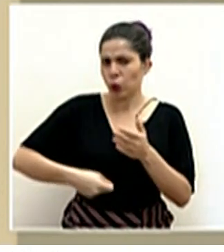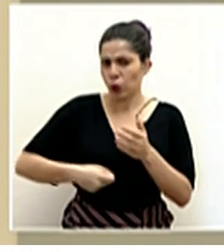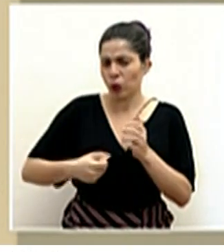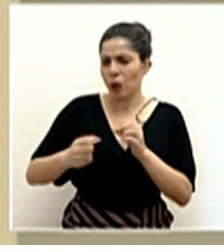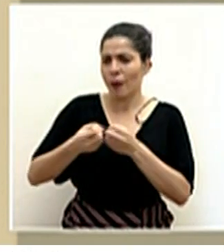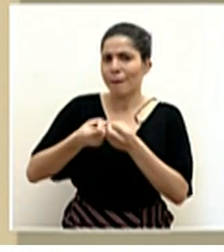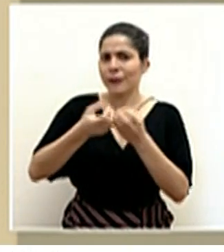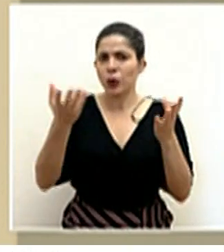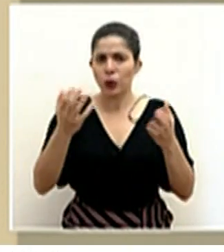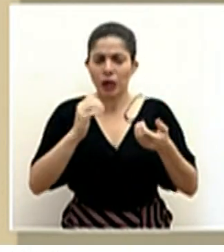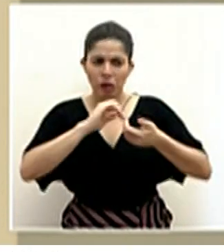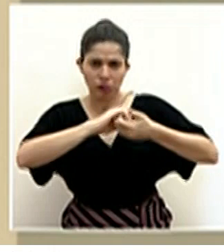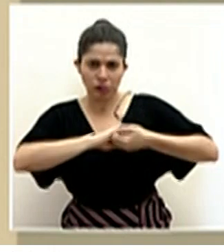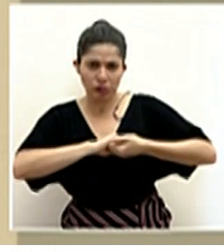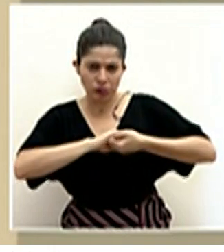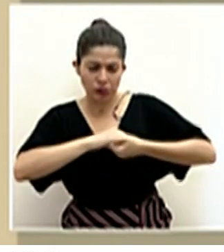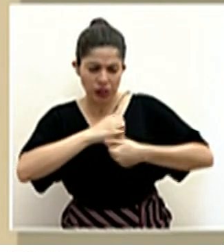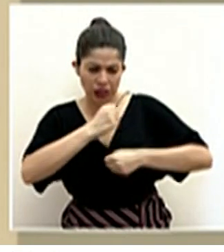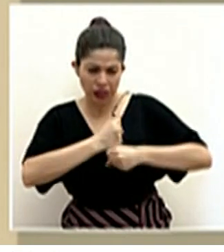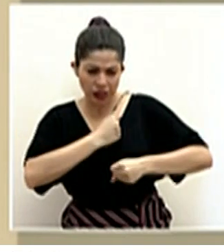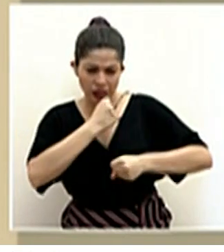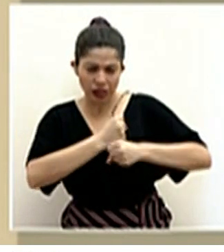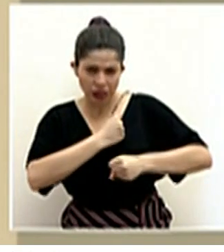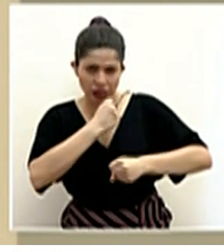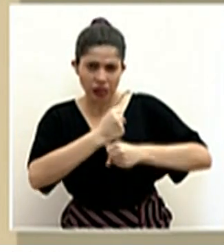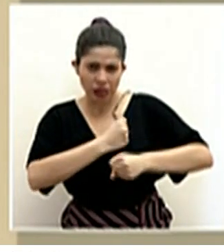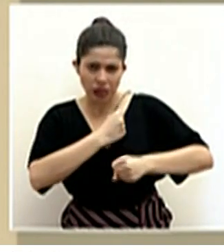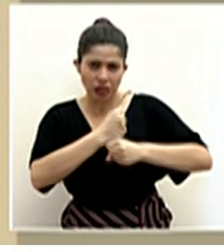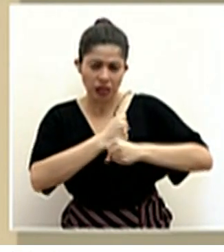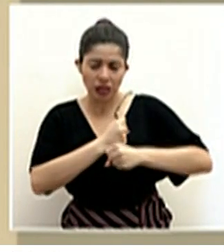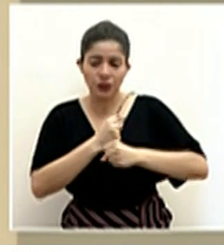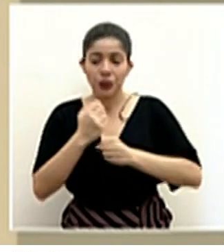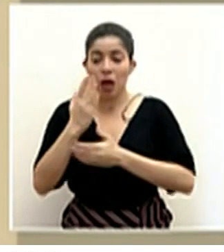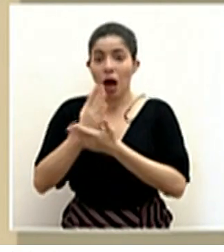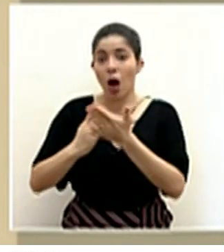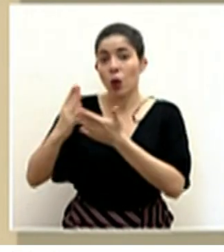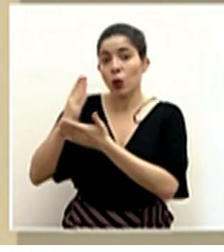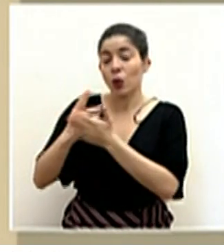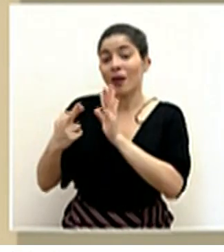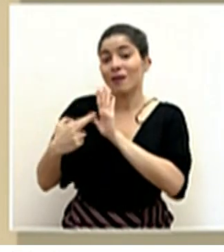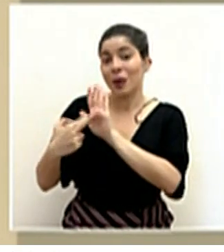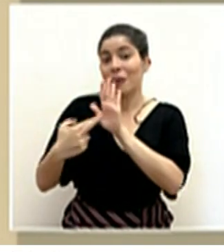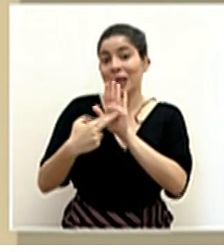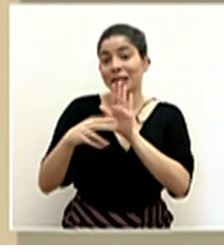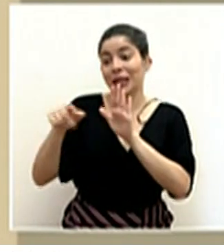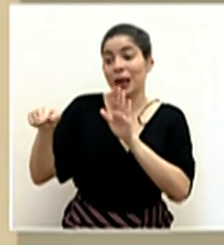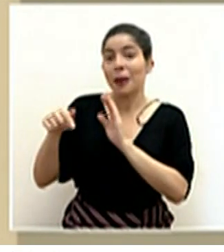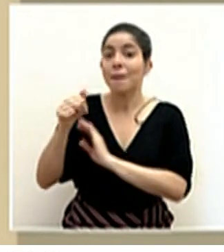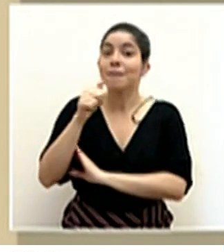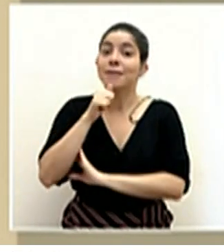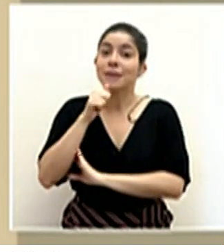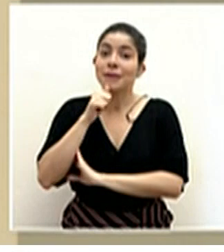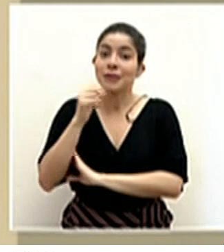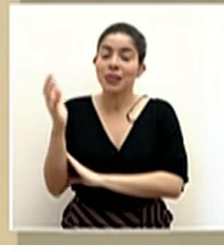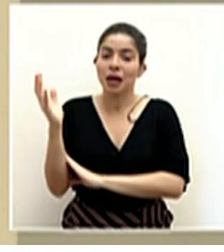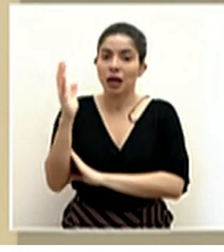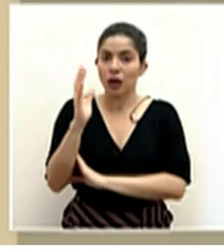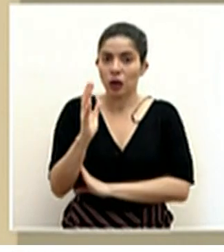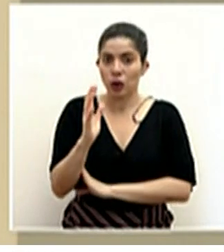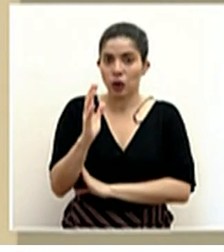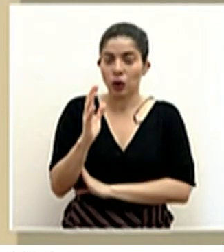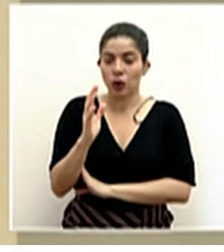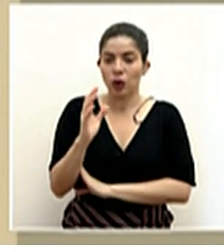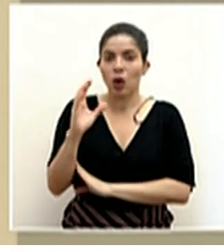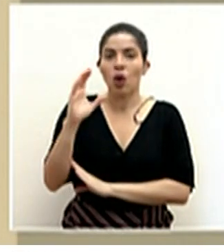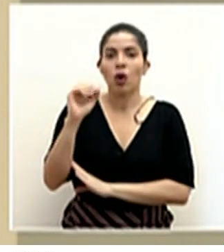el sector público, donde unos representantes del sector privado, nombrado